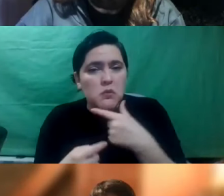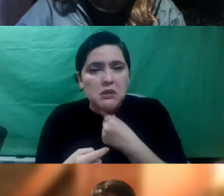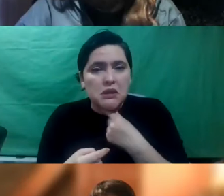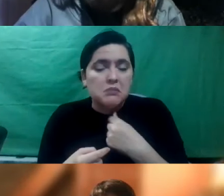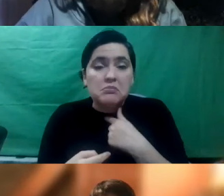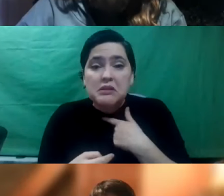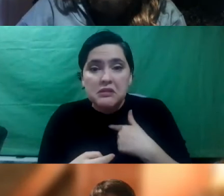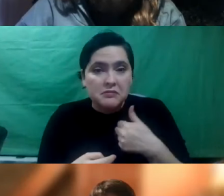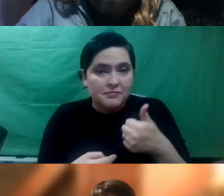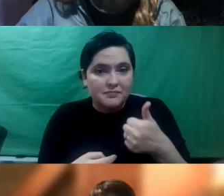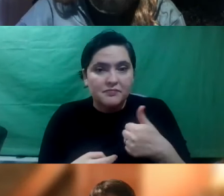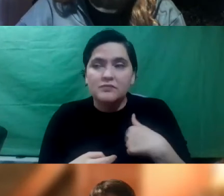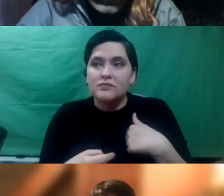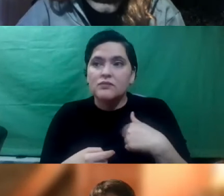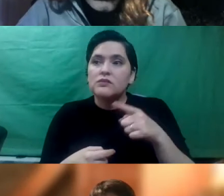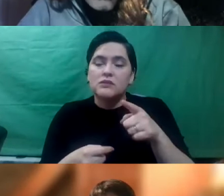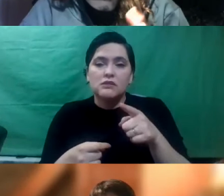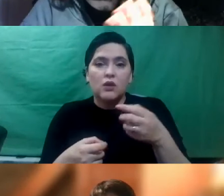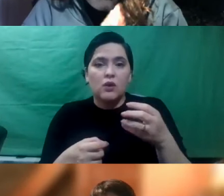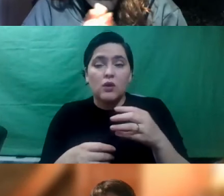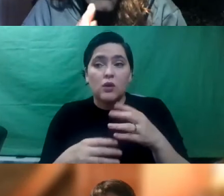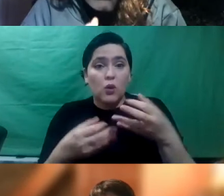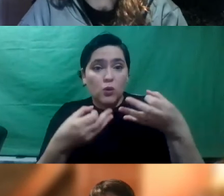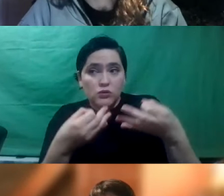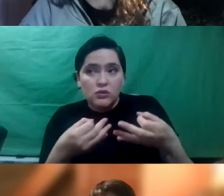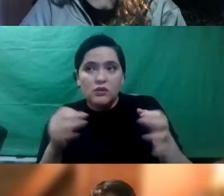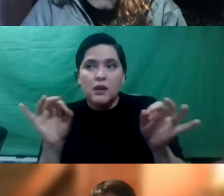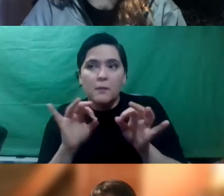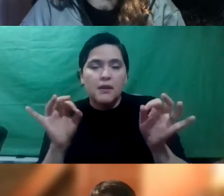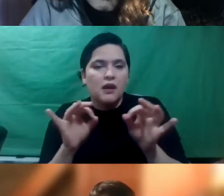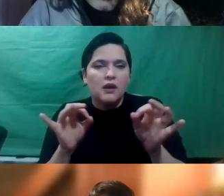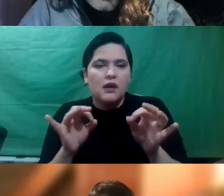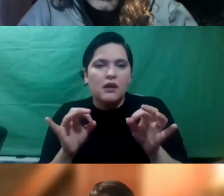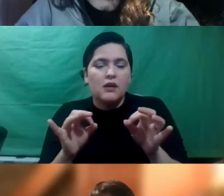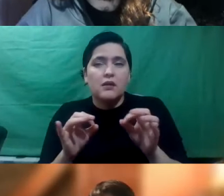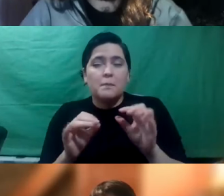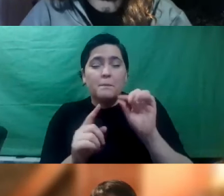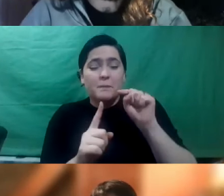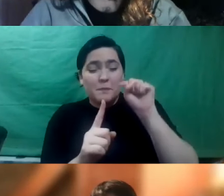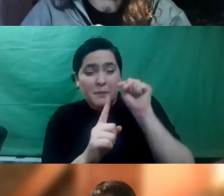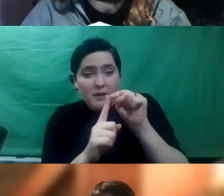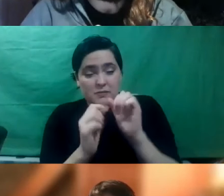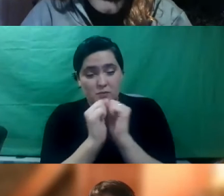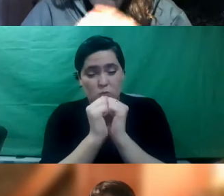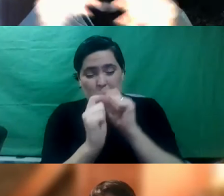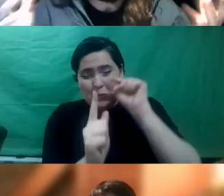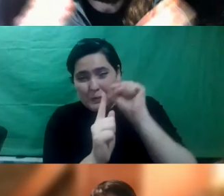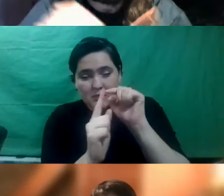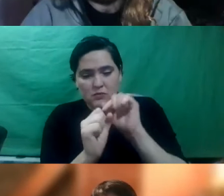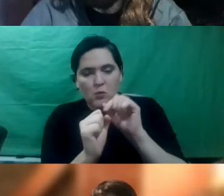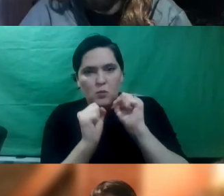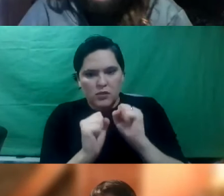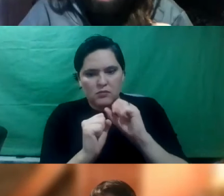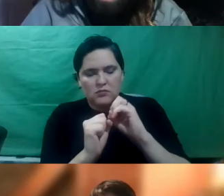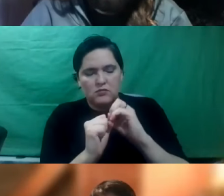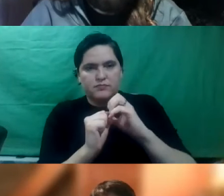interese. Entonces, las conclusiones globales del trabajo es que las perturbaciones específicas en dimensiones de la actividad cerebral pueden afectar fuertemente la actividad a gran